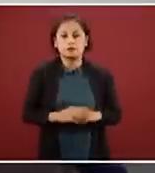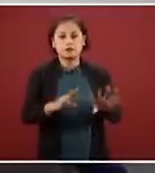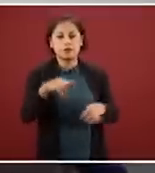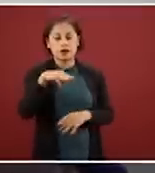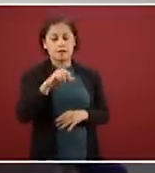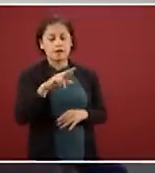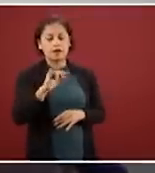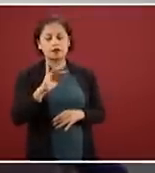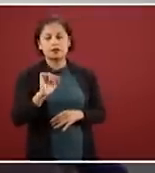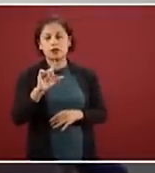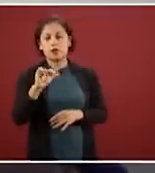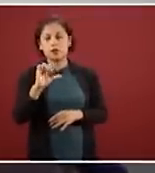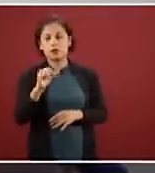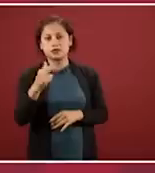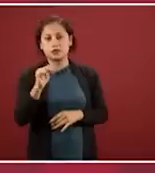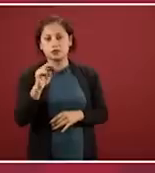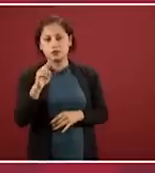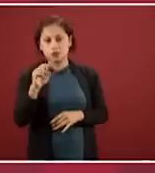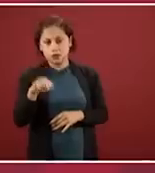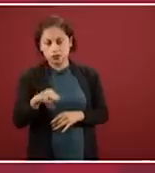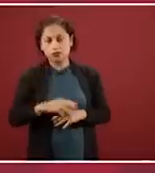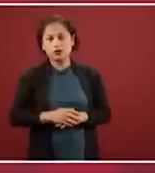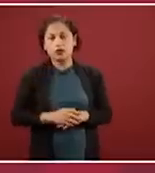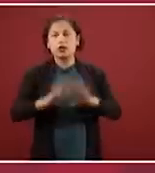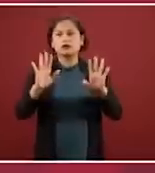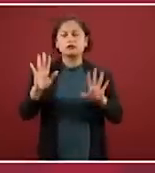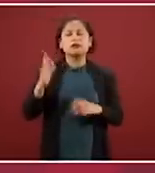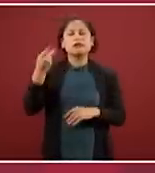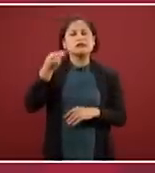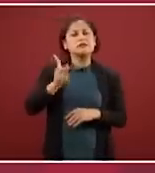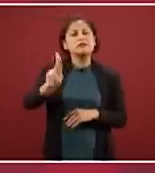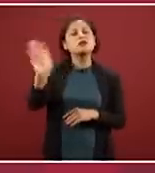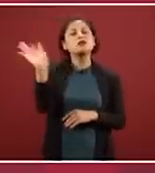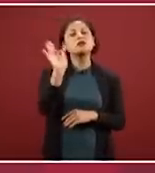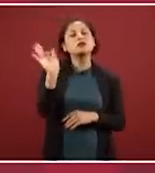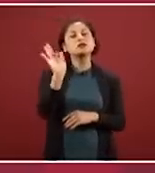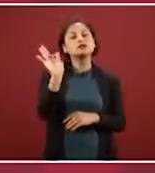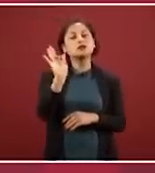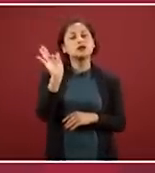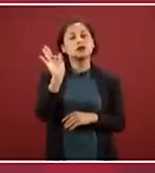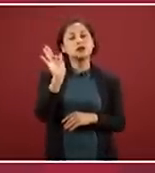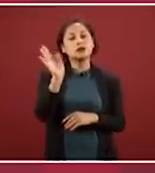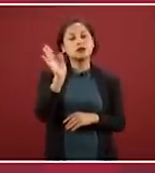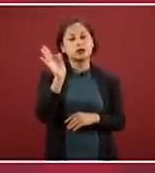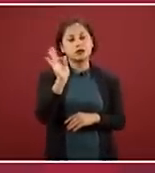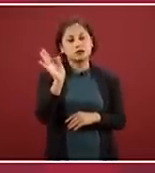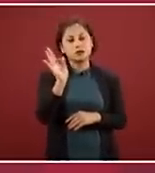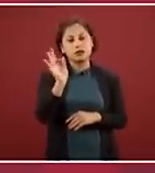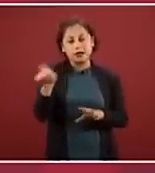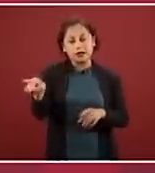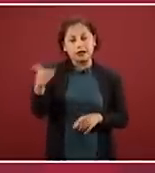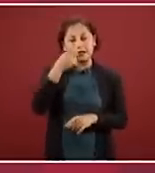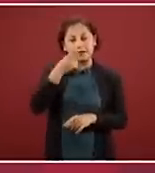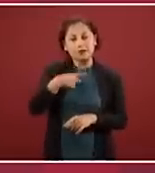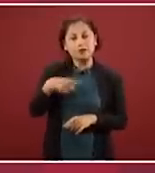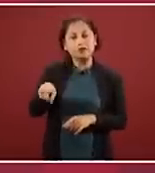Guzmán. Pero empezar, a lo mejor, el que hacíamos de referencia, el de Paino,